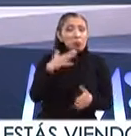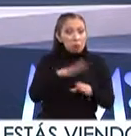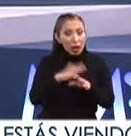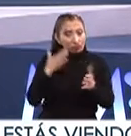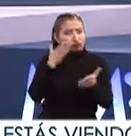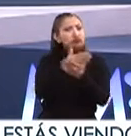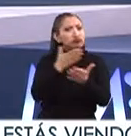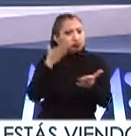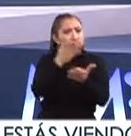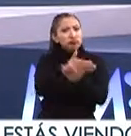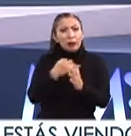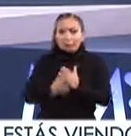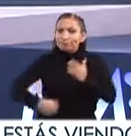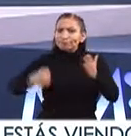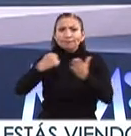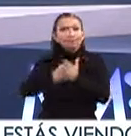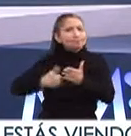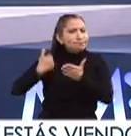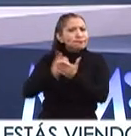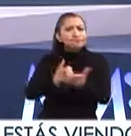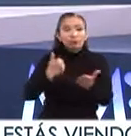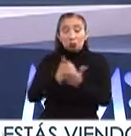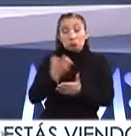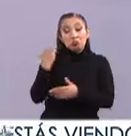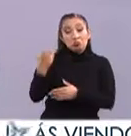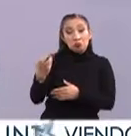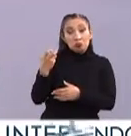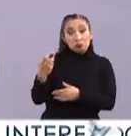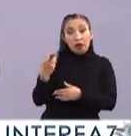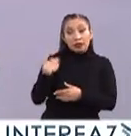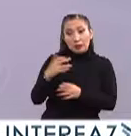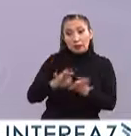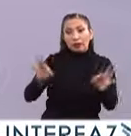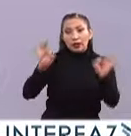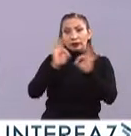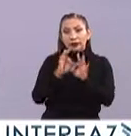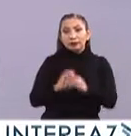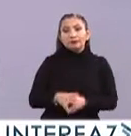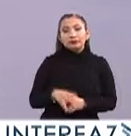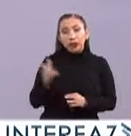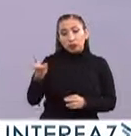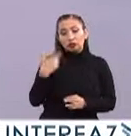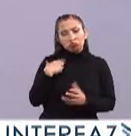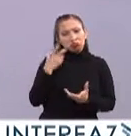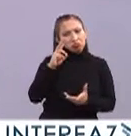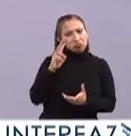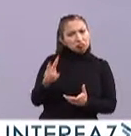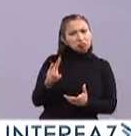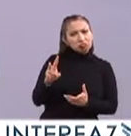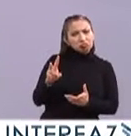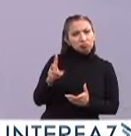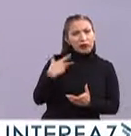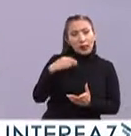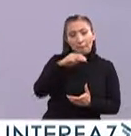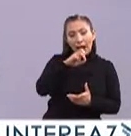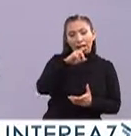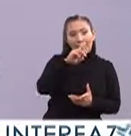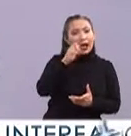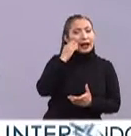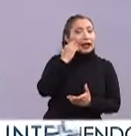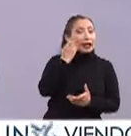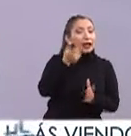participan mucho más, ¿no?, en la lucha. Y eso es muy importante y es una de las cosas que Mariana